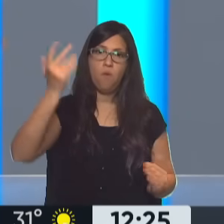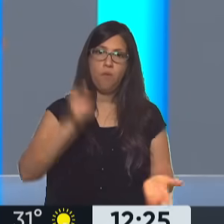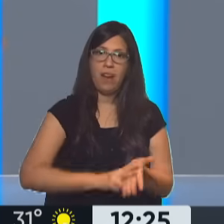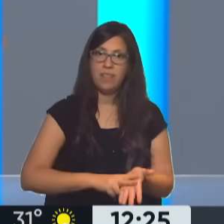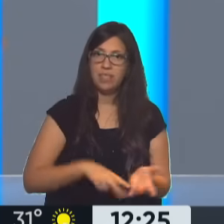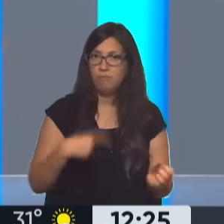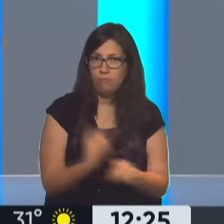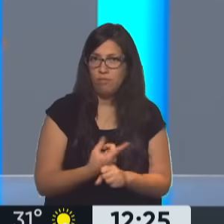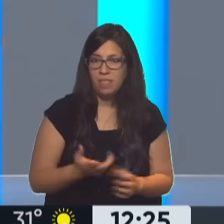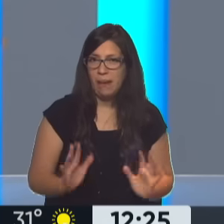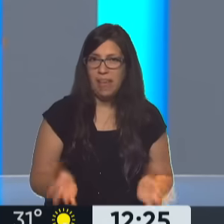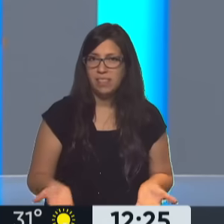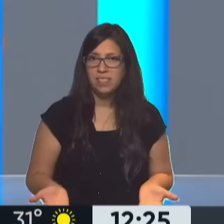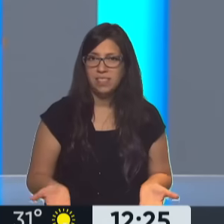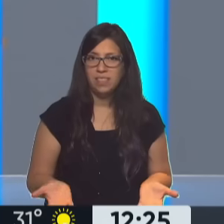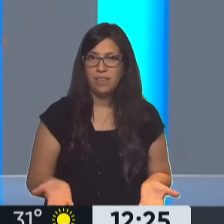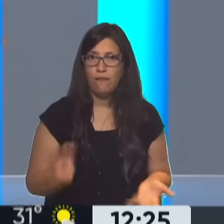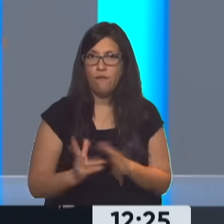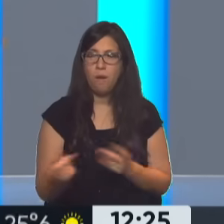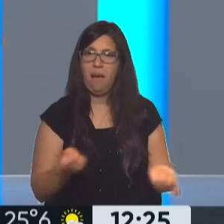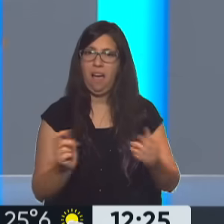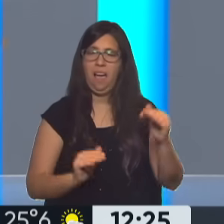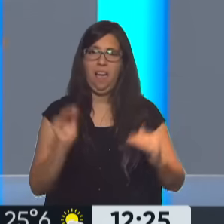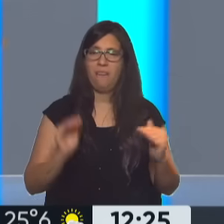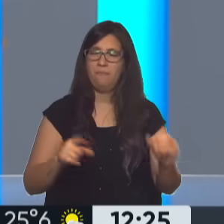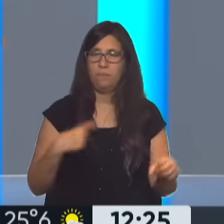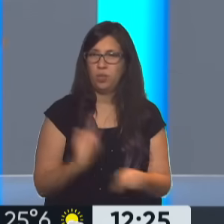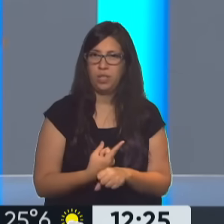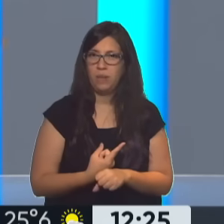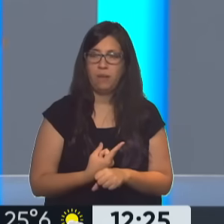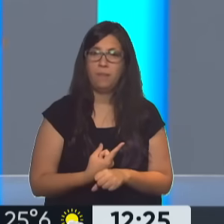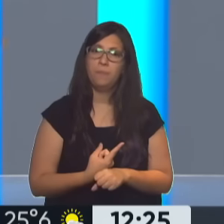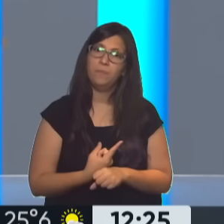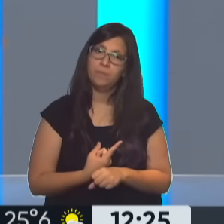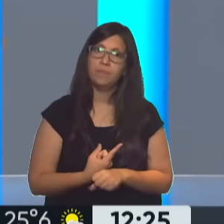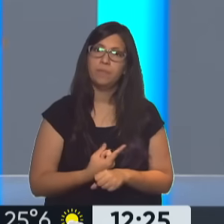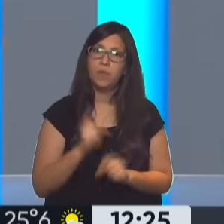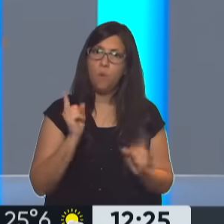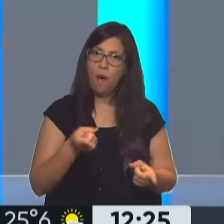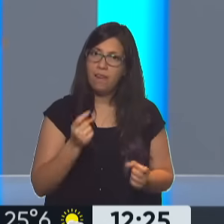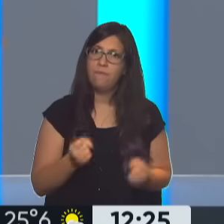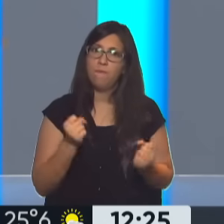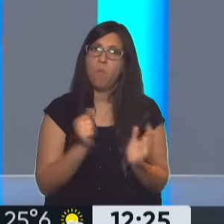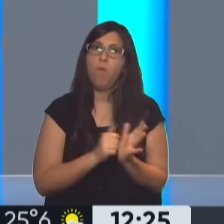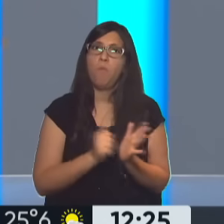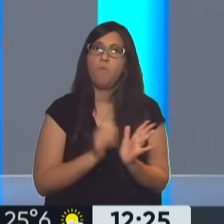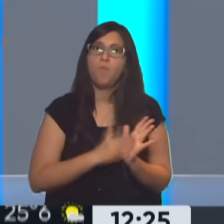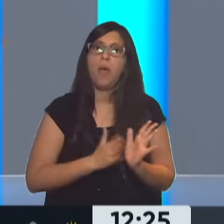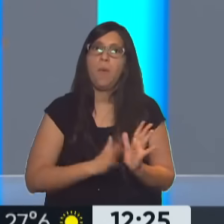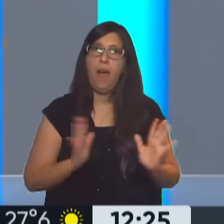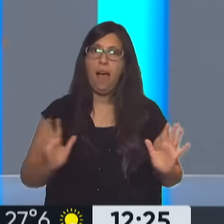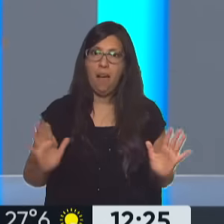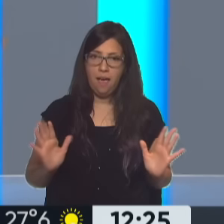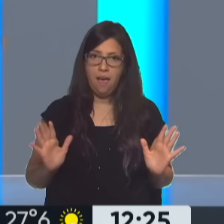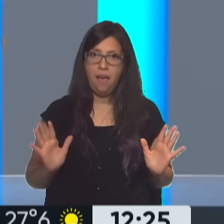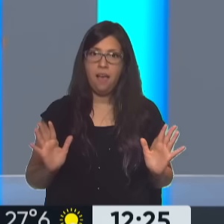imposible eh trabajar con con el sector de todas formas es un intento y un reconocimiento así como la inclusión de otros